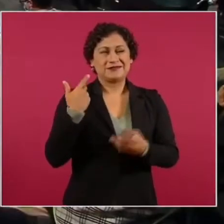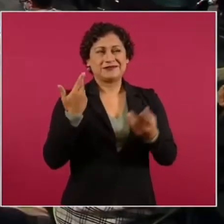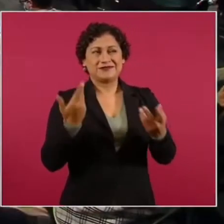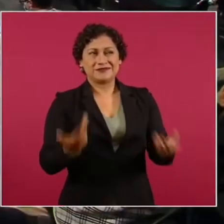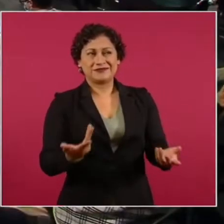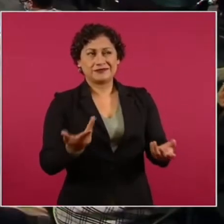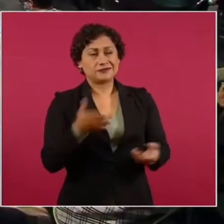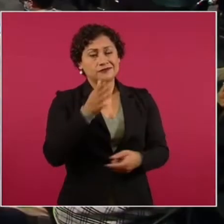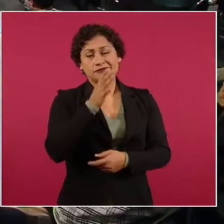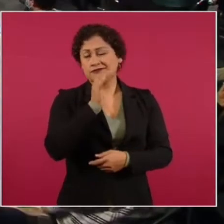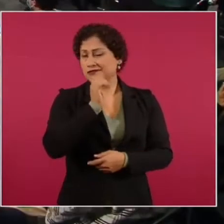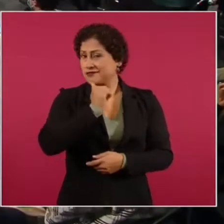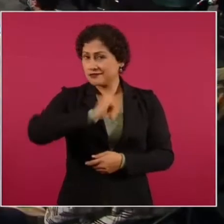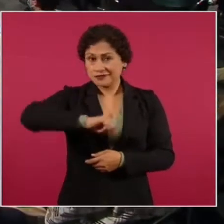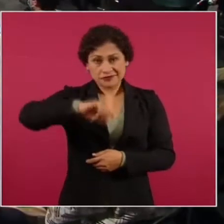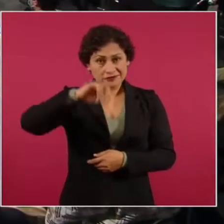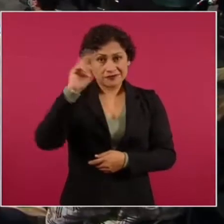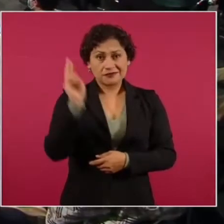puede